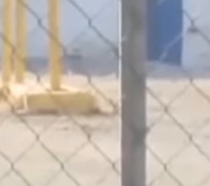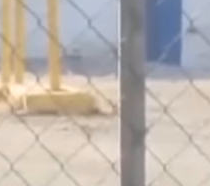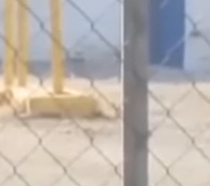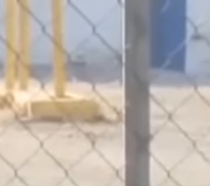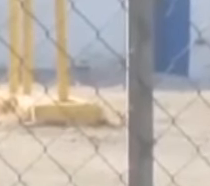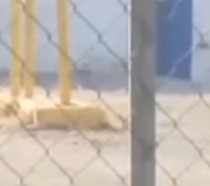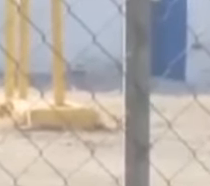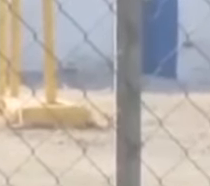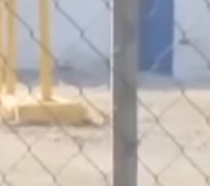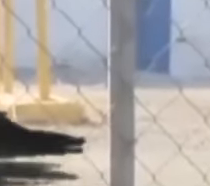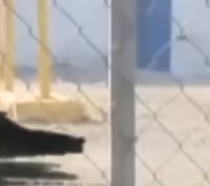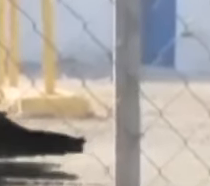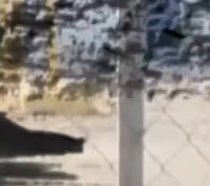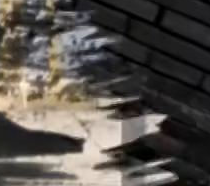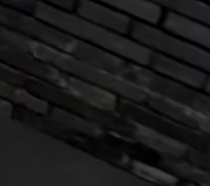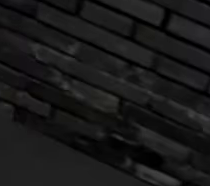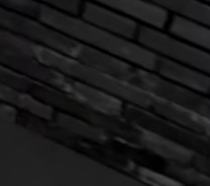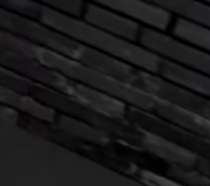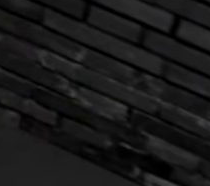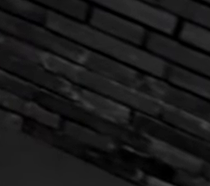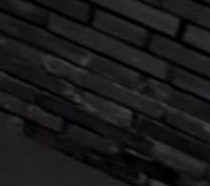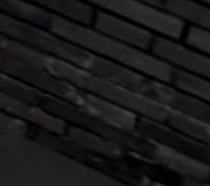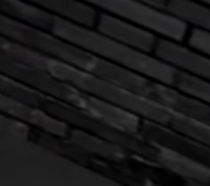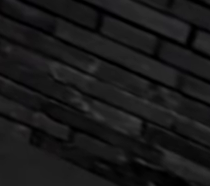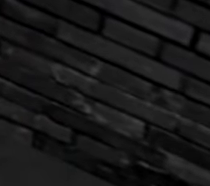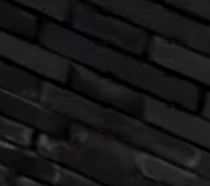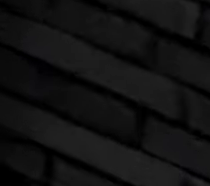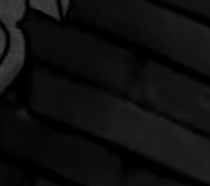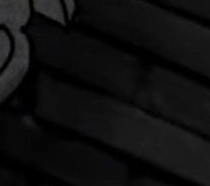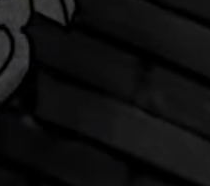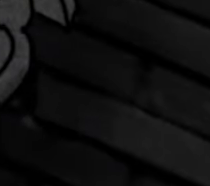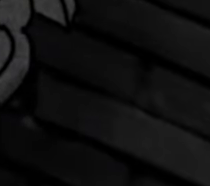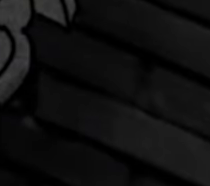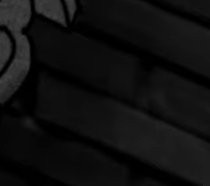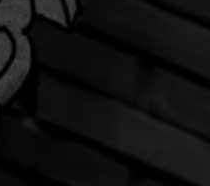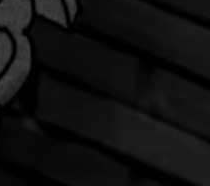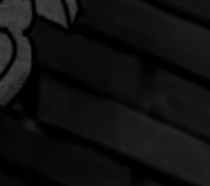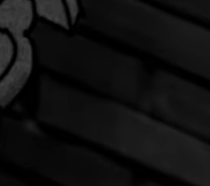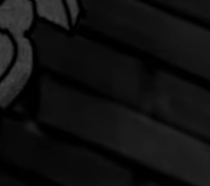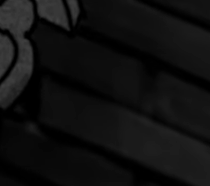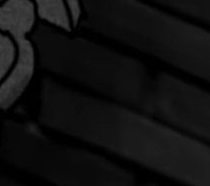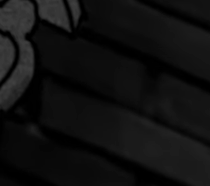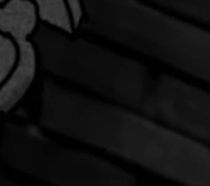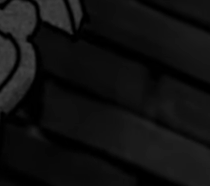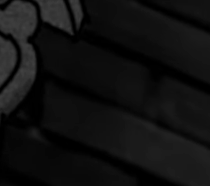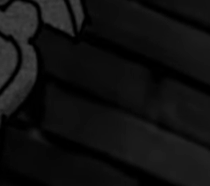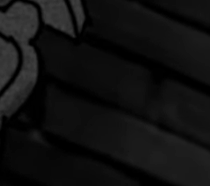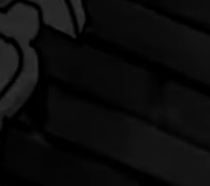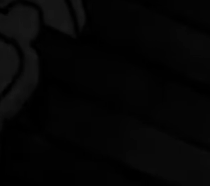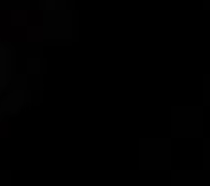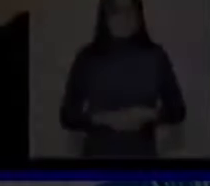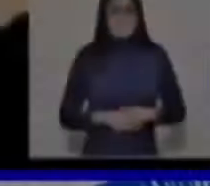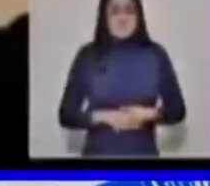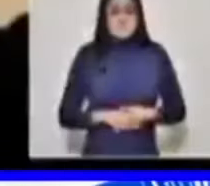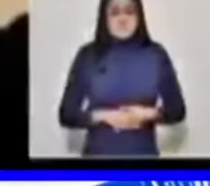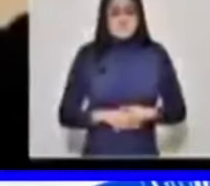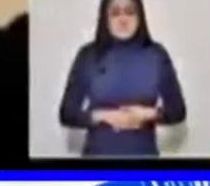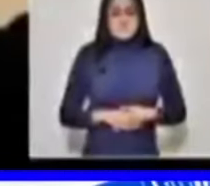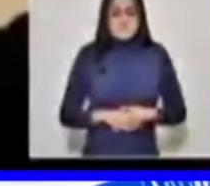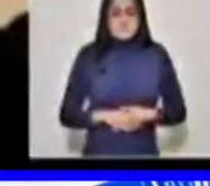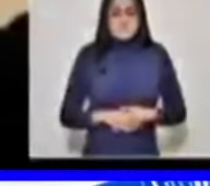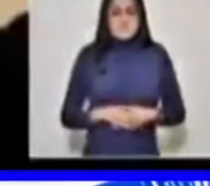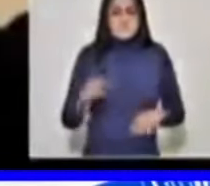El 10 de enero, un recluso del penal de San Miguel en Puebla encontró el cuerpo de un bebé adentro de los contenedores de basura. Es un